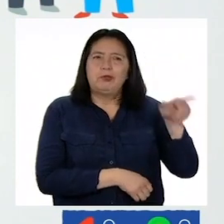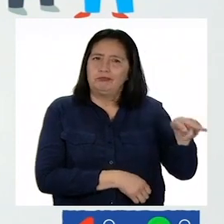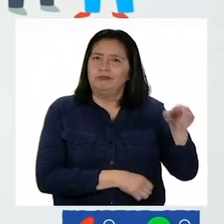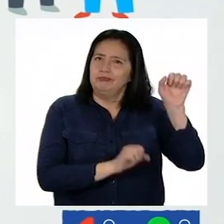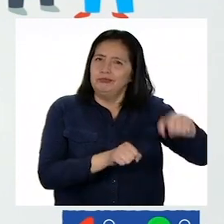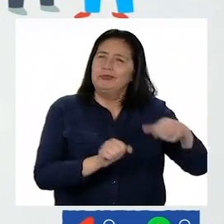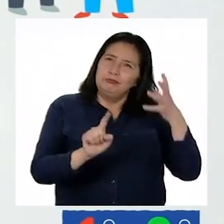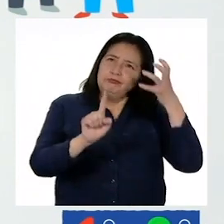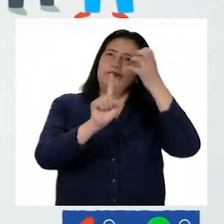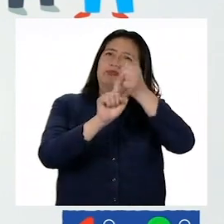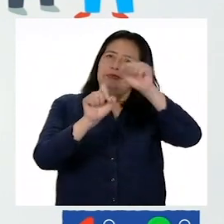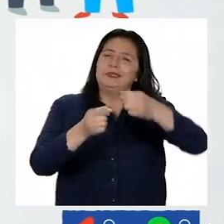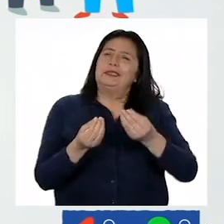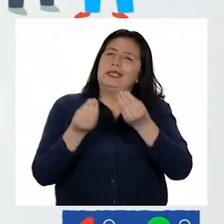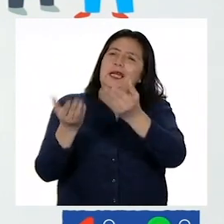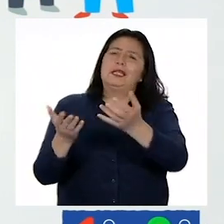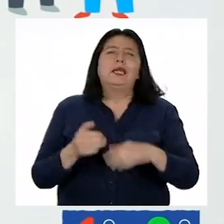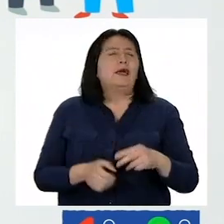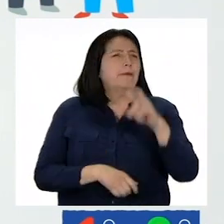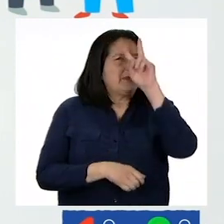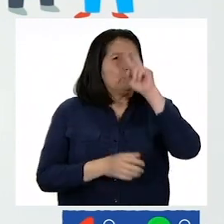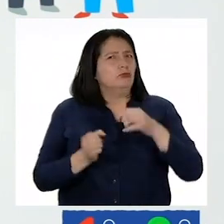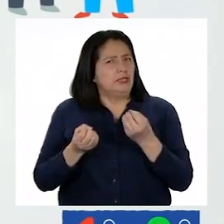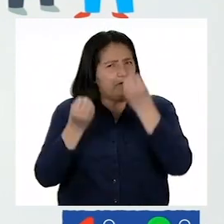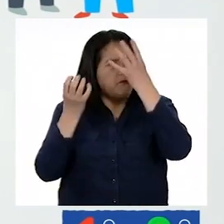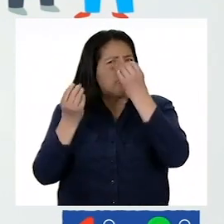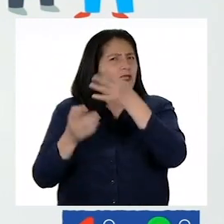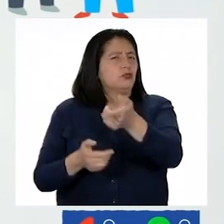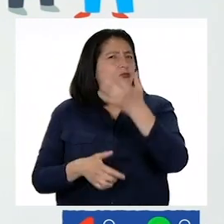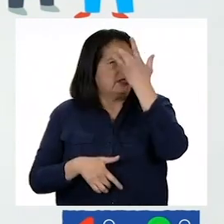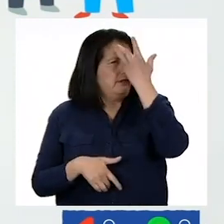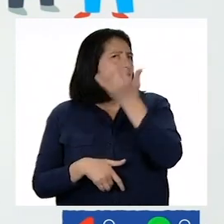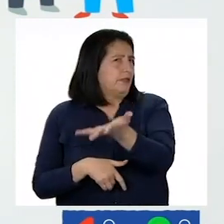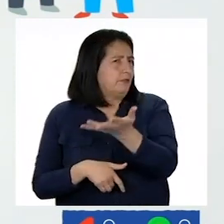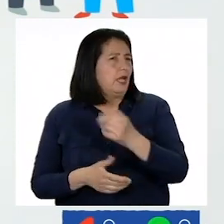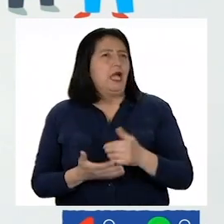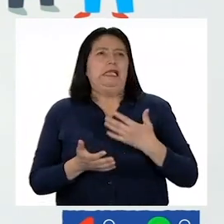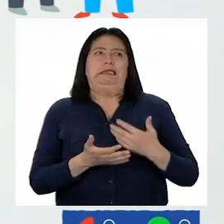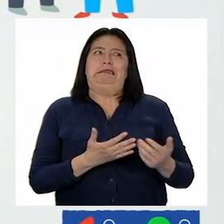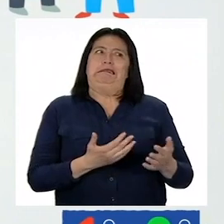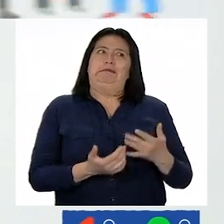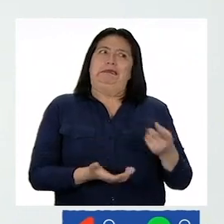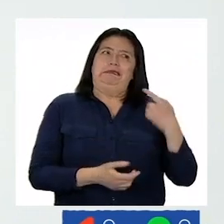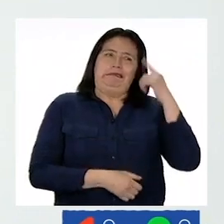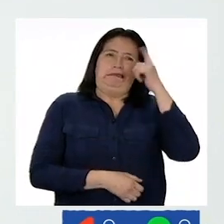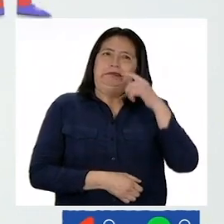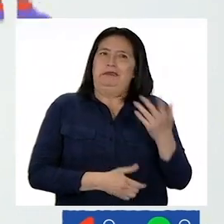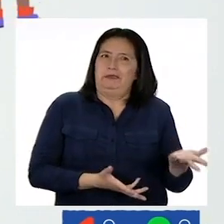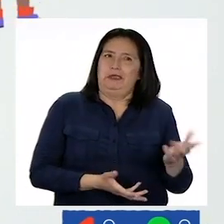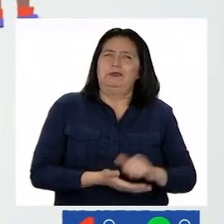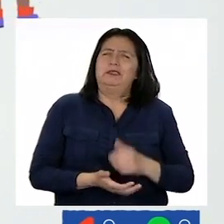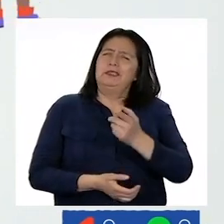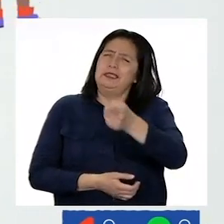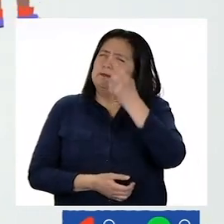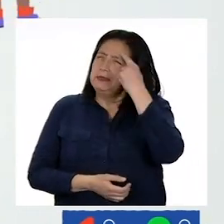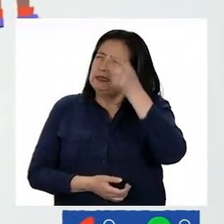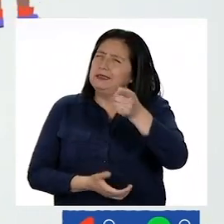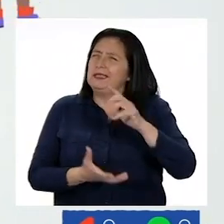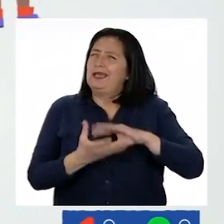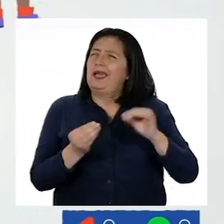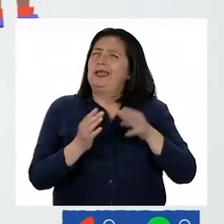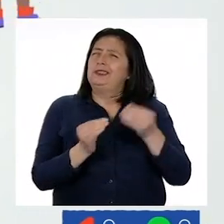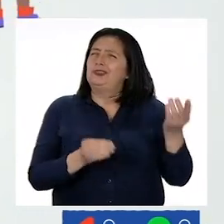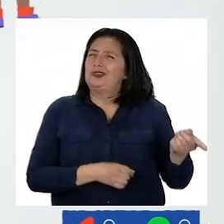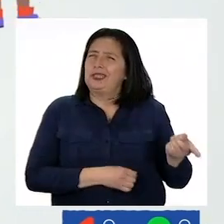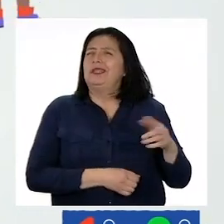su reto de entregarle al Perú valiosa información sobre esta enfermedad a pesar de sus dificultades. ¿Qué les ha parecido la